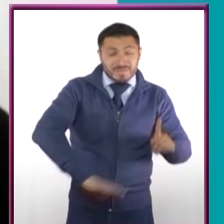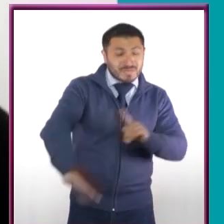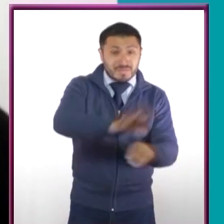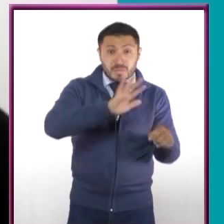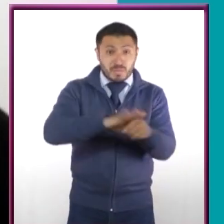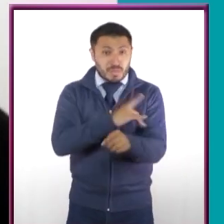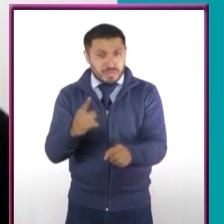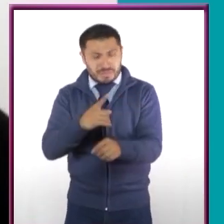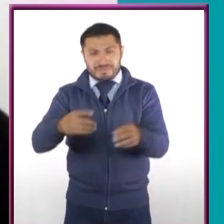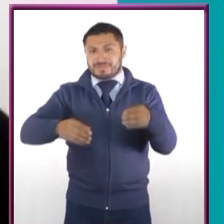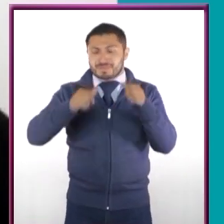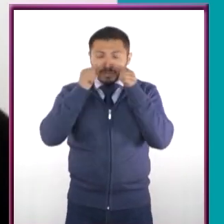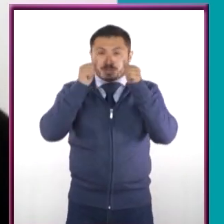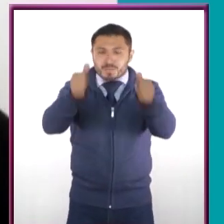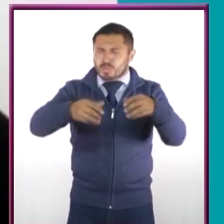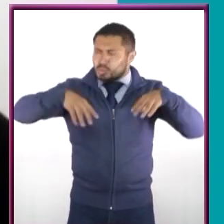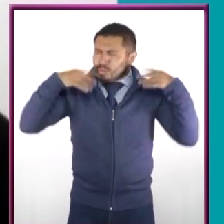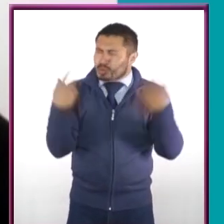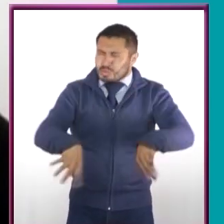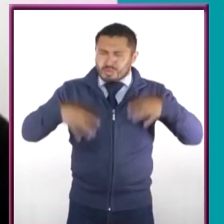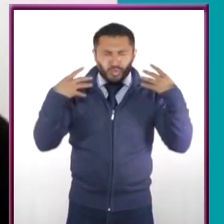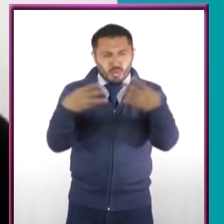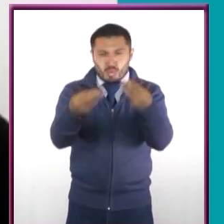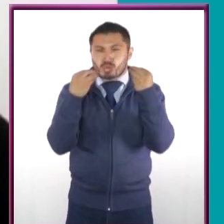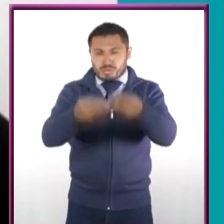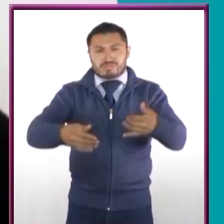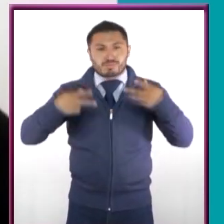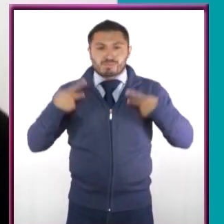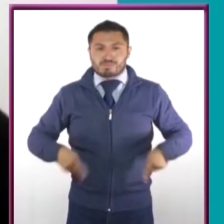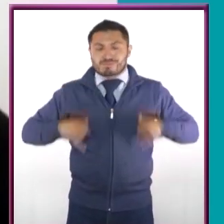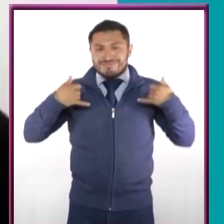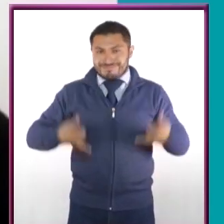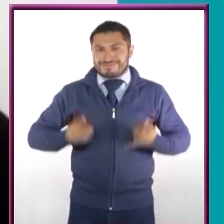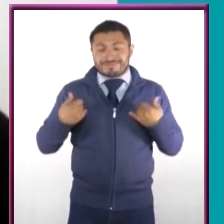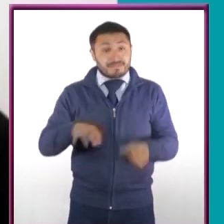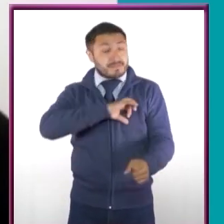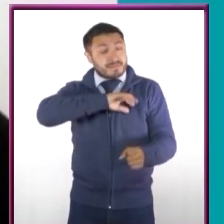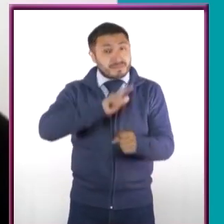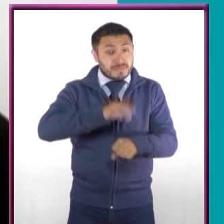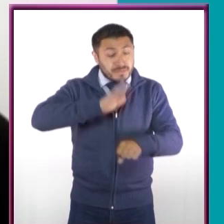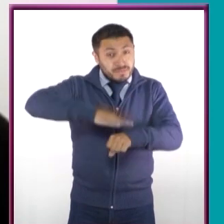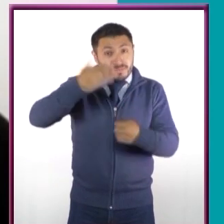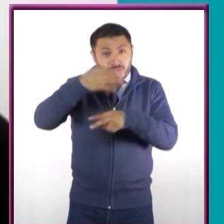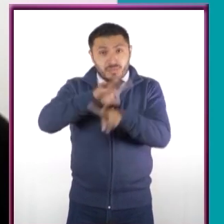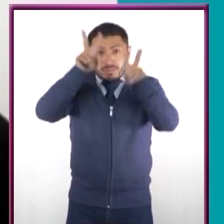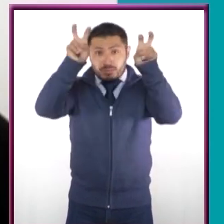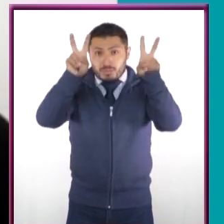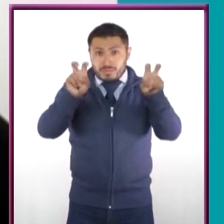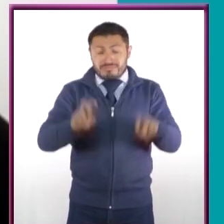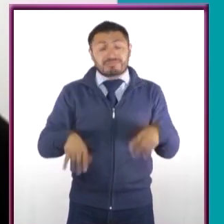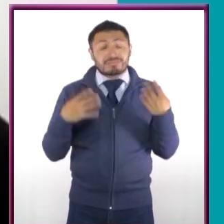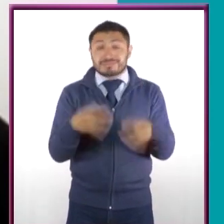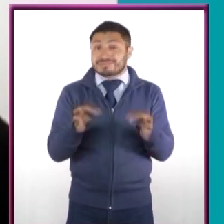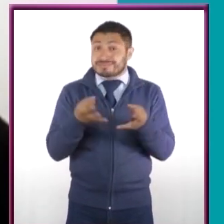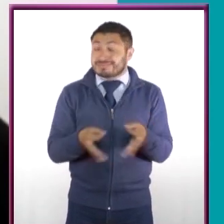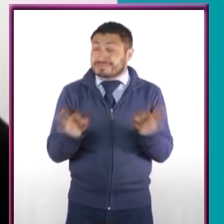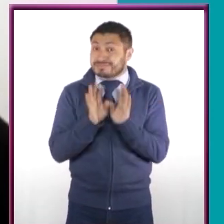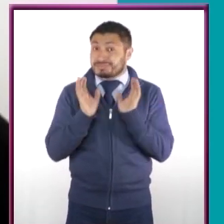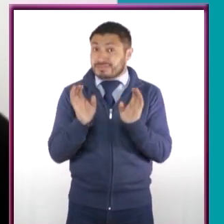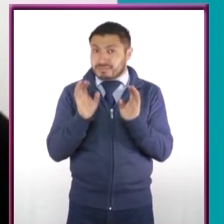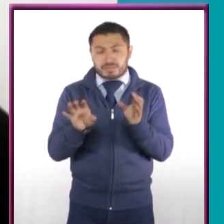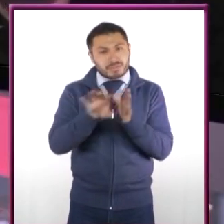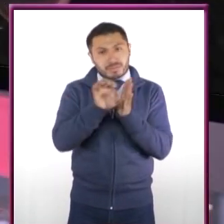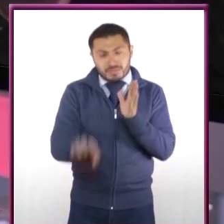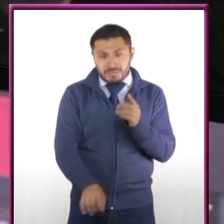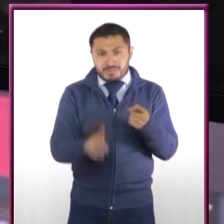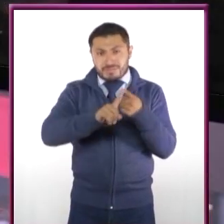específicamente porque hemos logrado atender a muchísimas personas jóvenes, especialmente en muchos temas que son muy delicados, como los